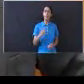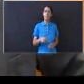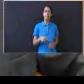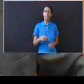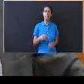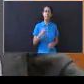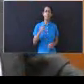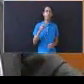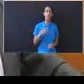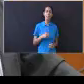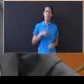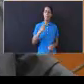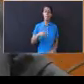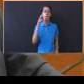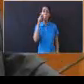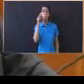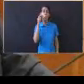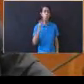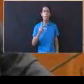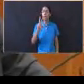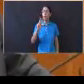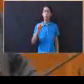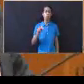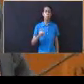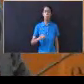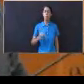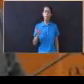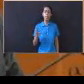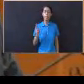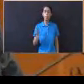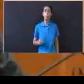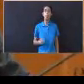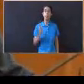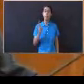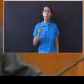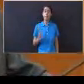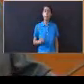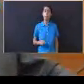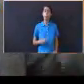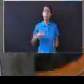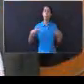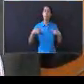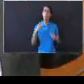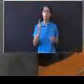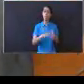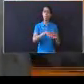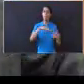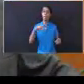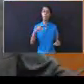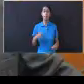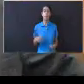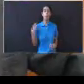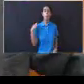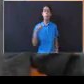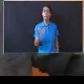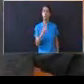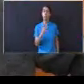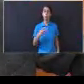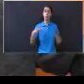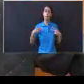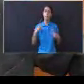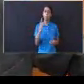hermano. No para siempre. No para siempre hay una salida. Siempre hay una salida. Para todo hay una